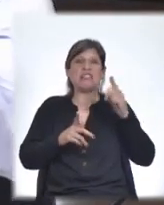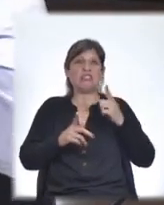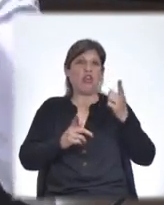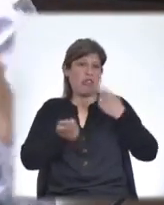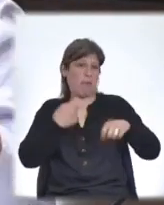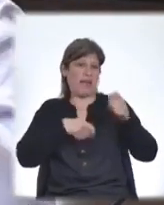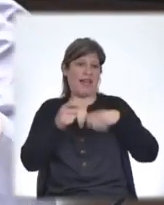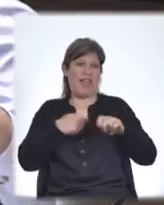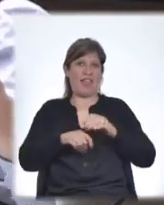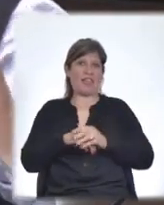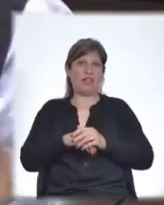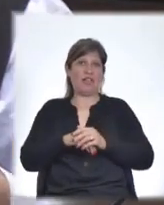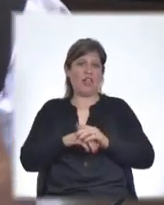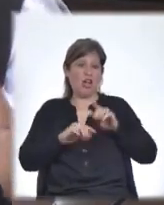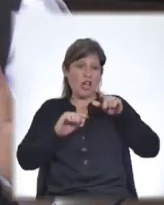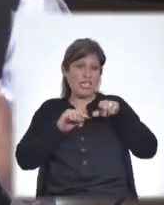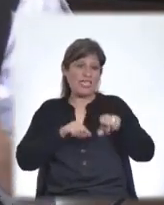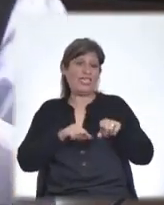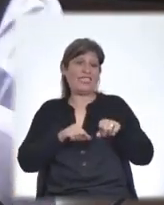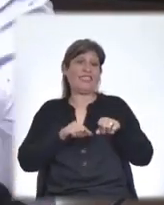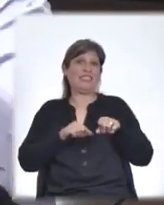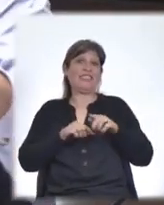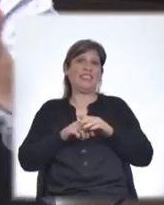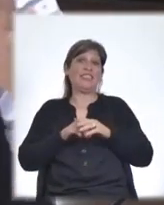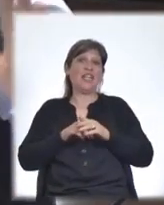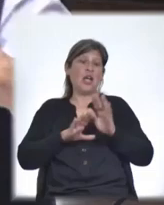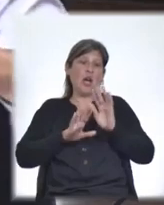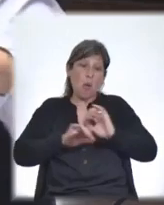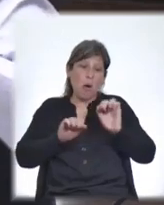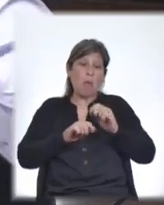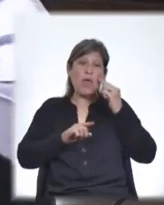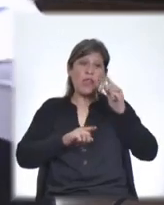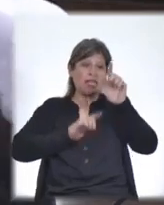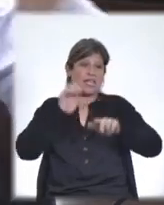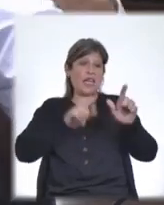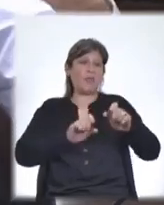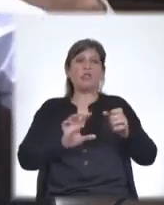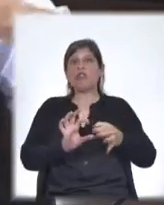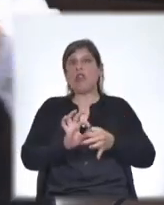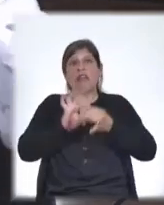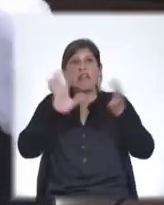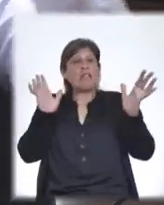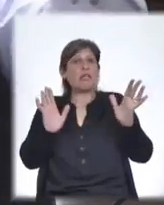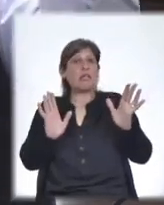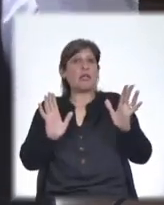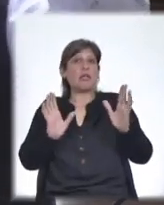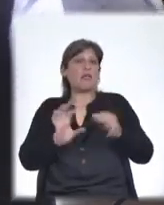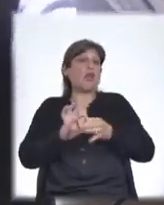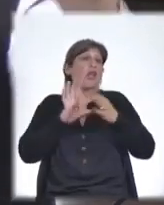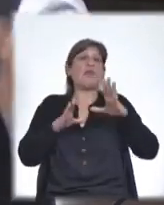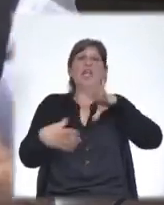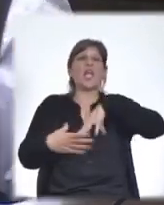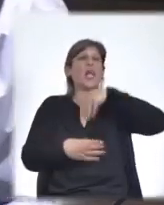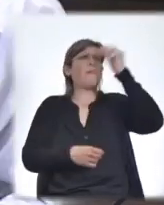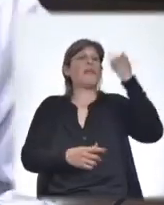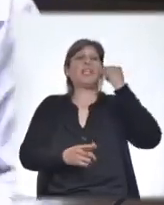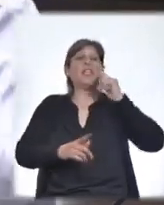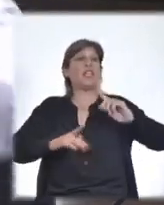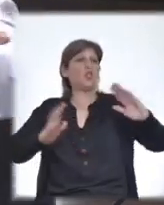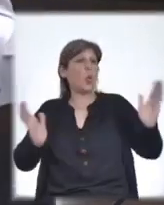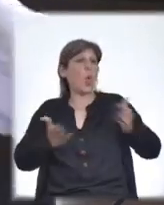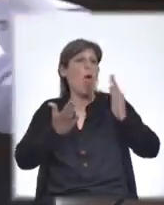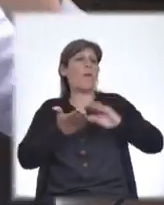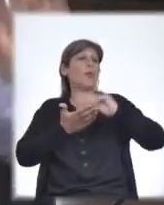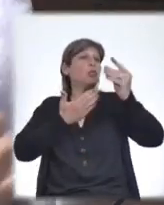porque este realismo mágico de mercado va a permitir que a las personas sean libres, liberen sus espíritus emprendedores sin